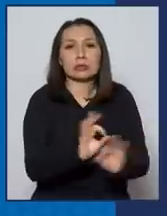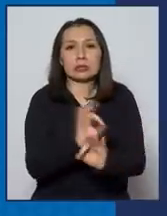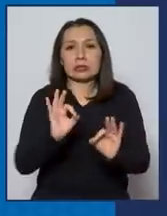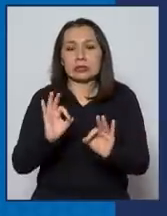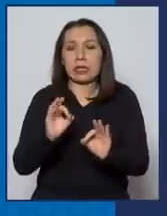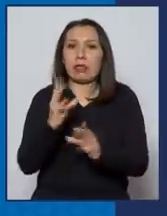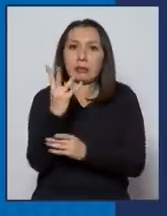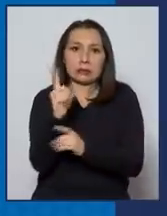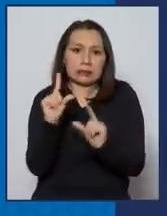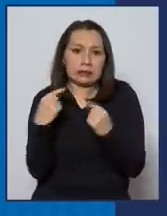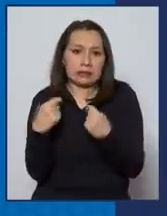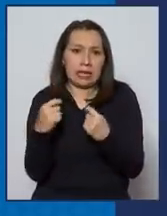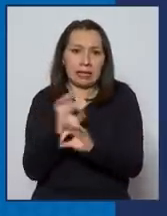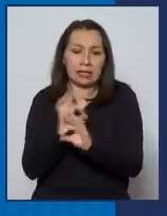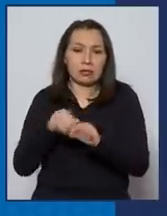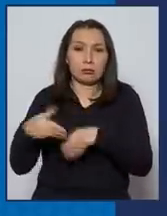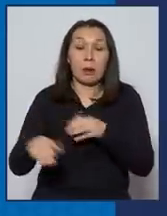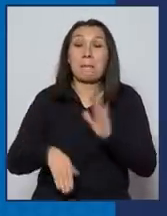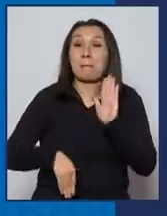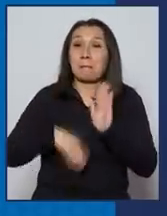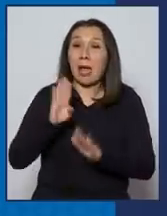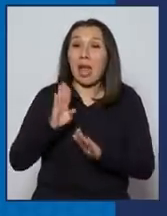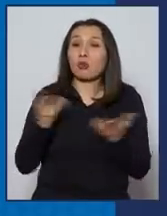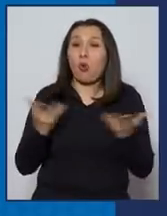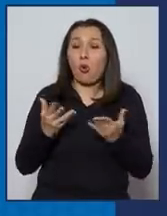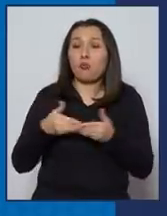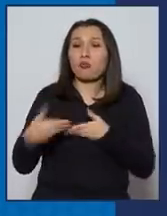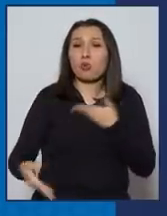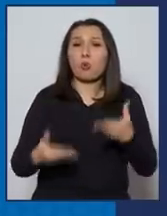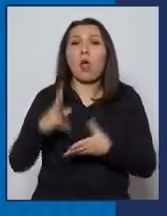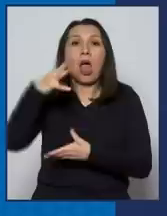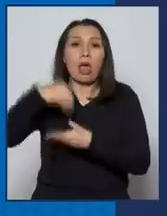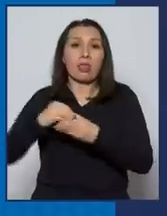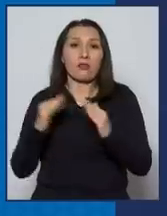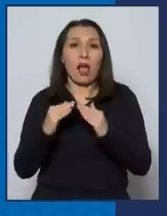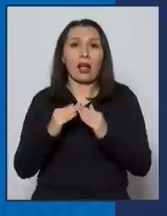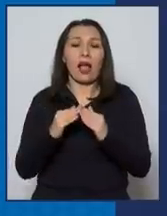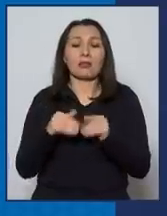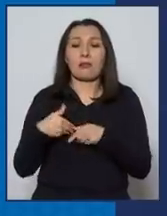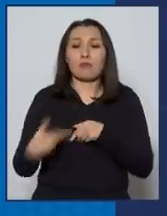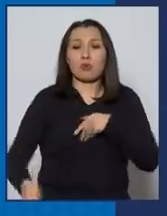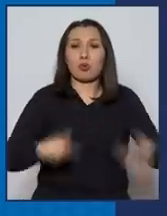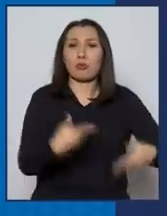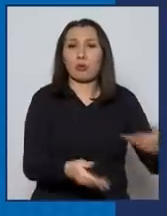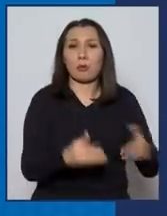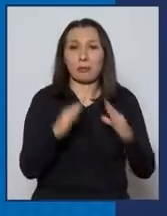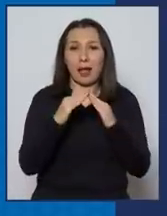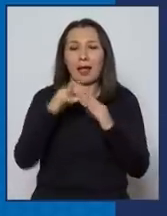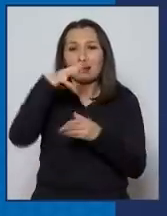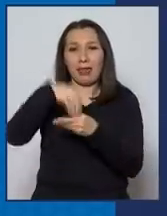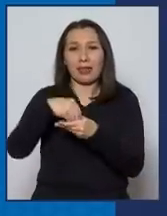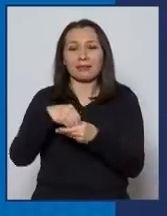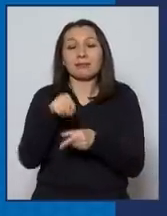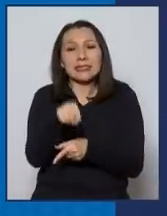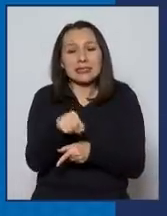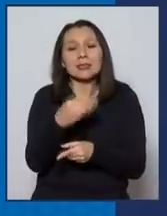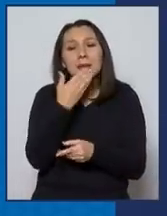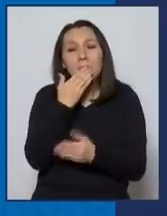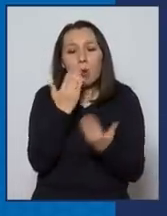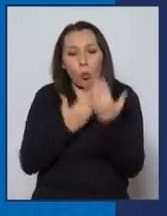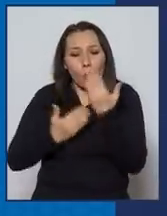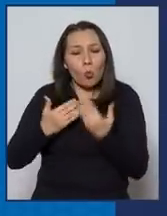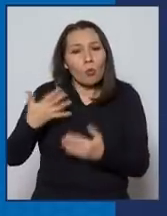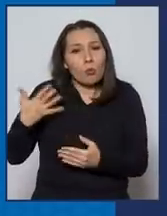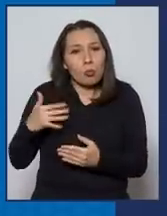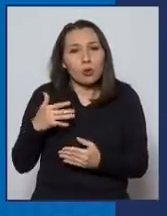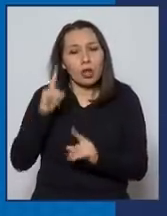los contagios. El mayor número de contagios se produce dentro del hogar y es por eso que estas medidas son muy importantes con el